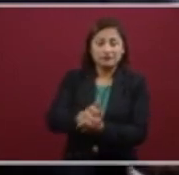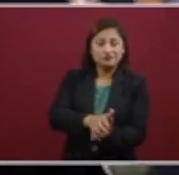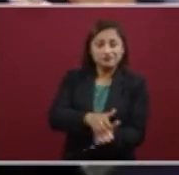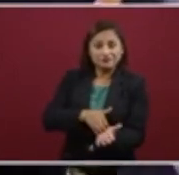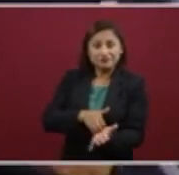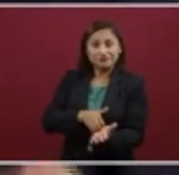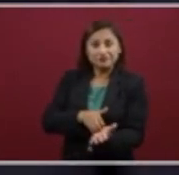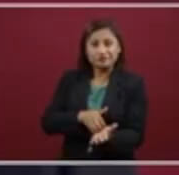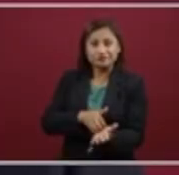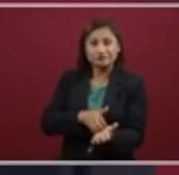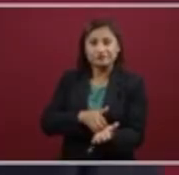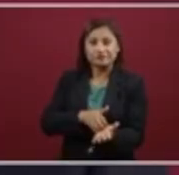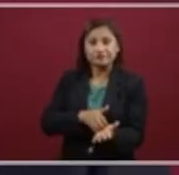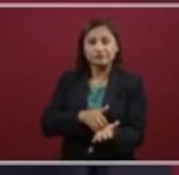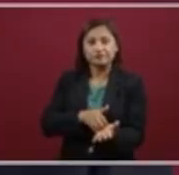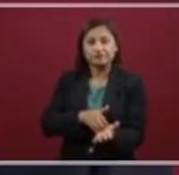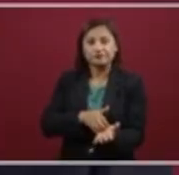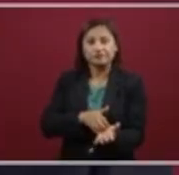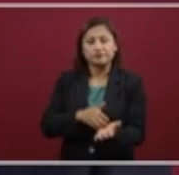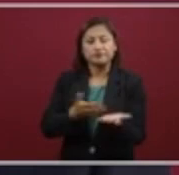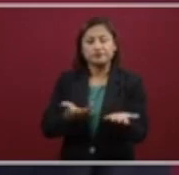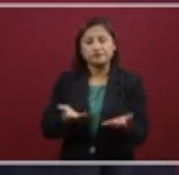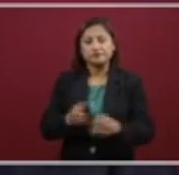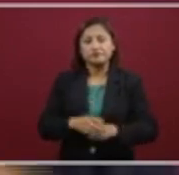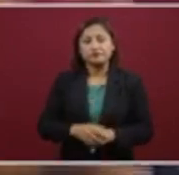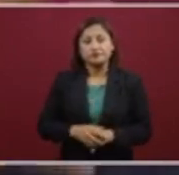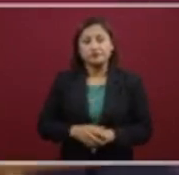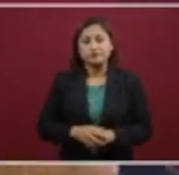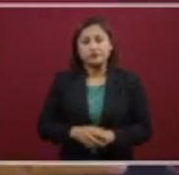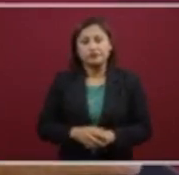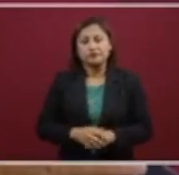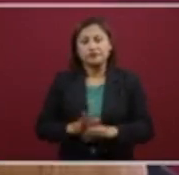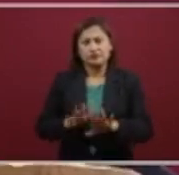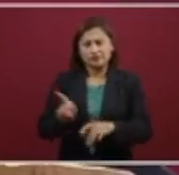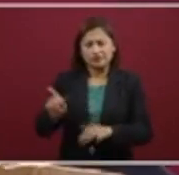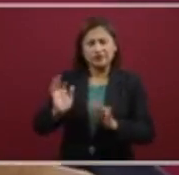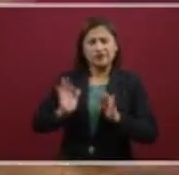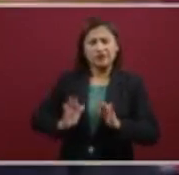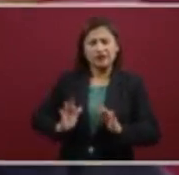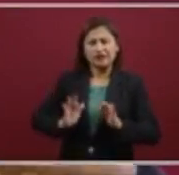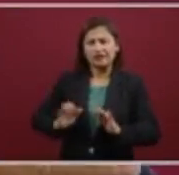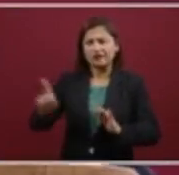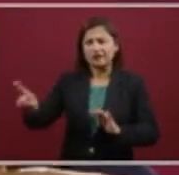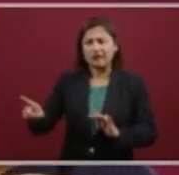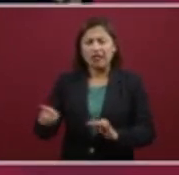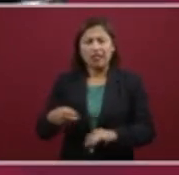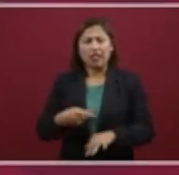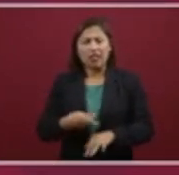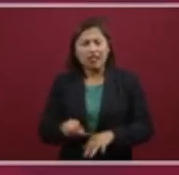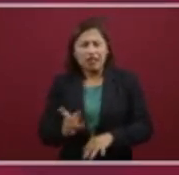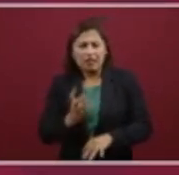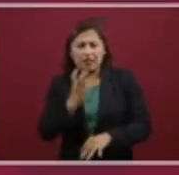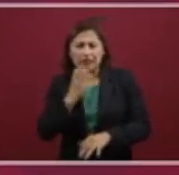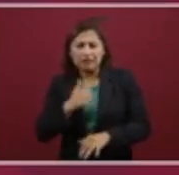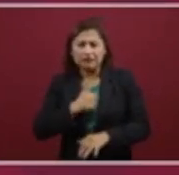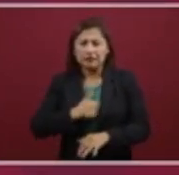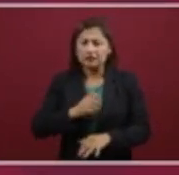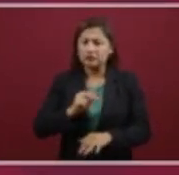la pérdida de ingresos, porque va a crecer la economía y no van a estar dependiendo de